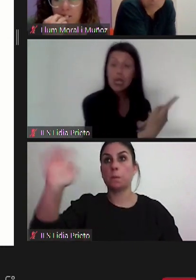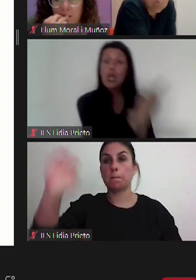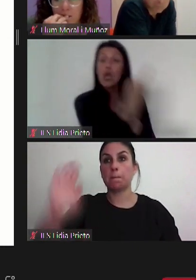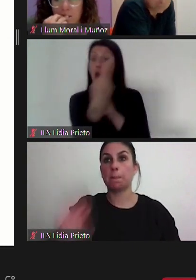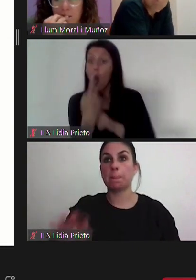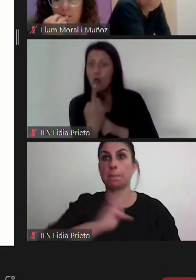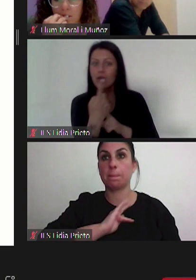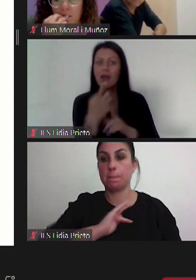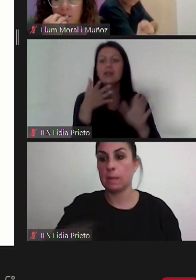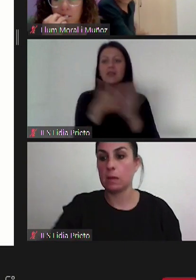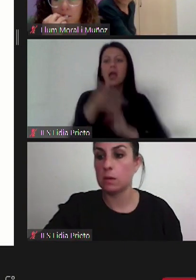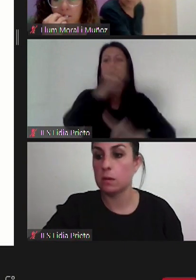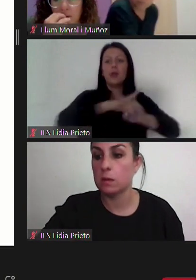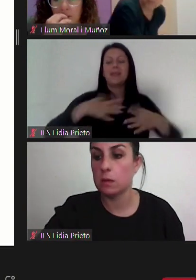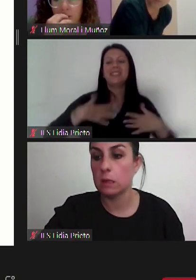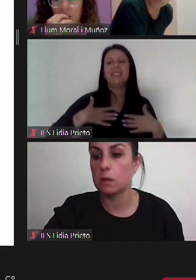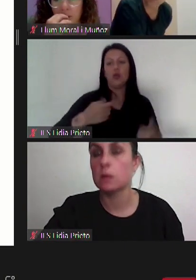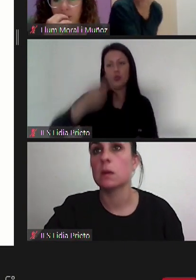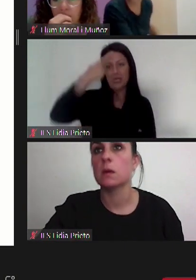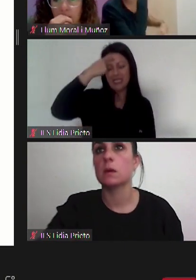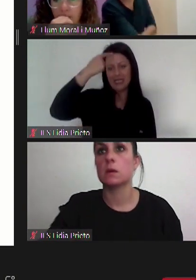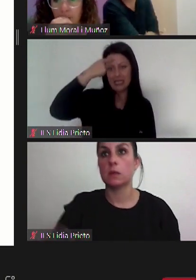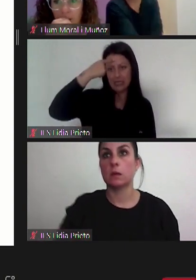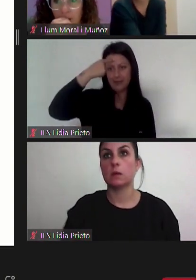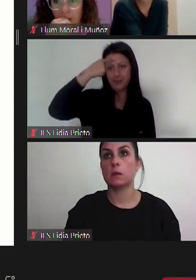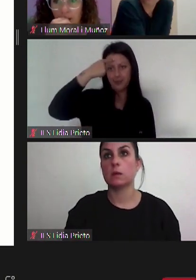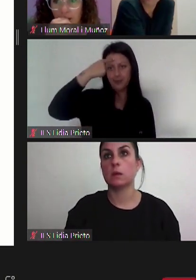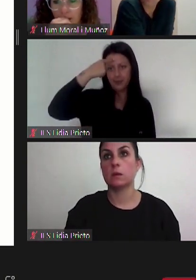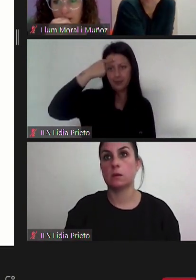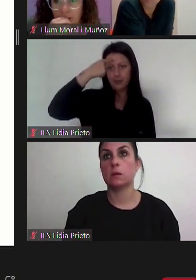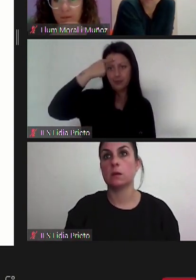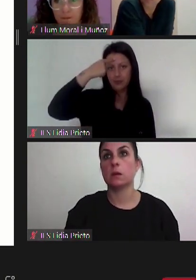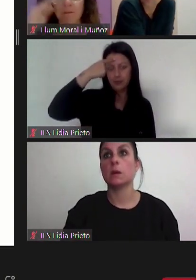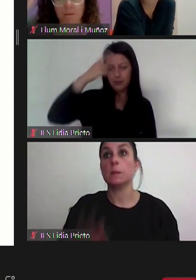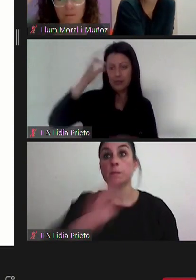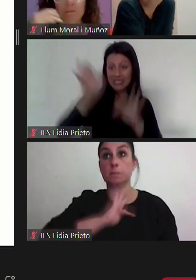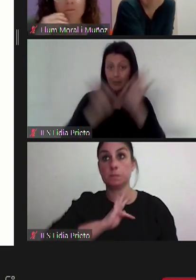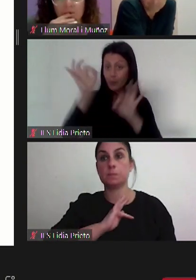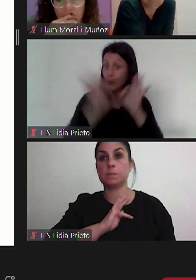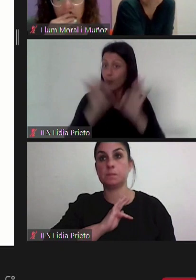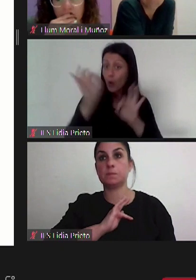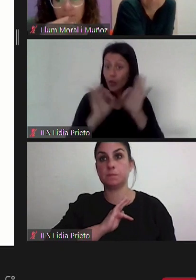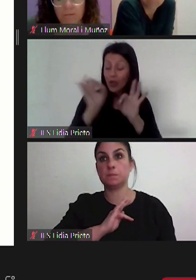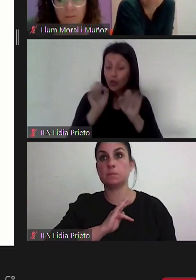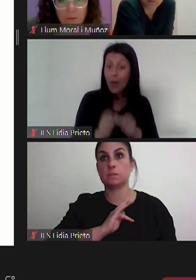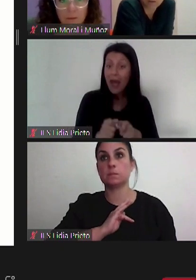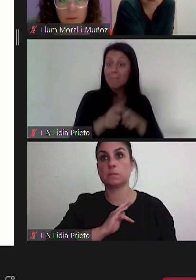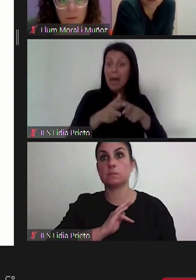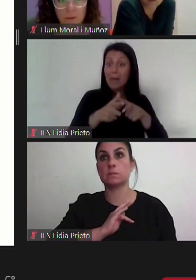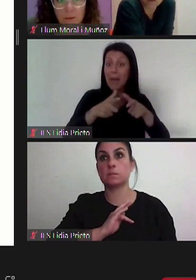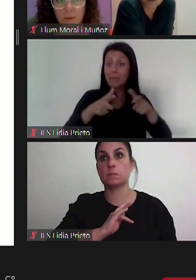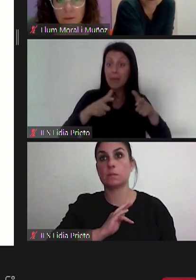era el 25% de la población que tenía algún problema de salud mental, pero que este tanto por cien va en aumento, va increciendo,